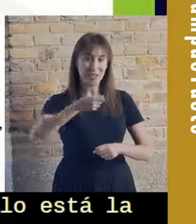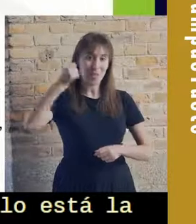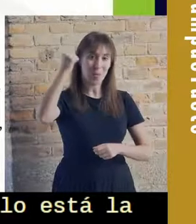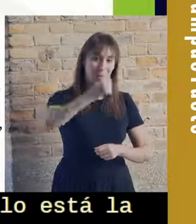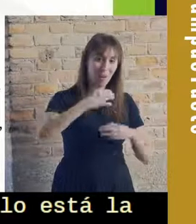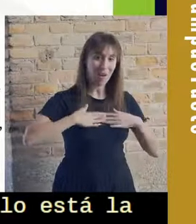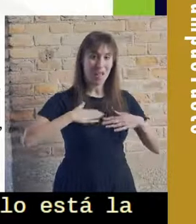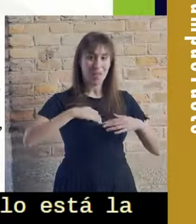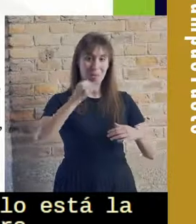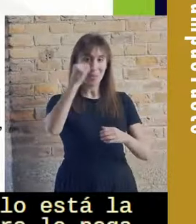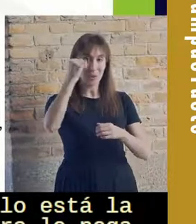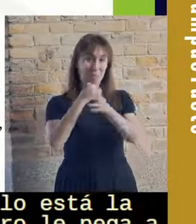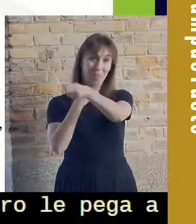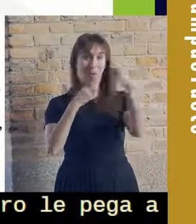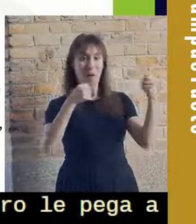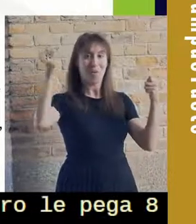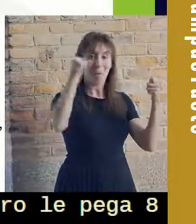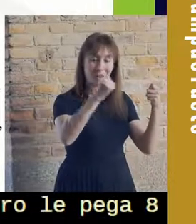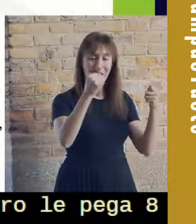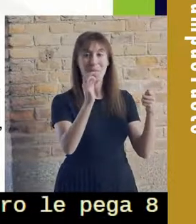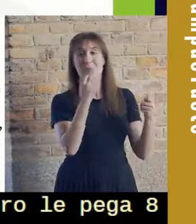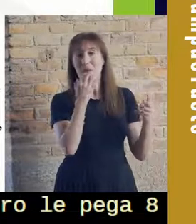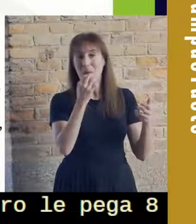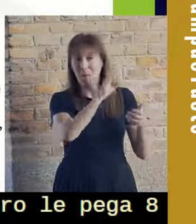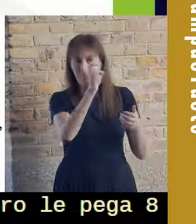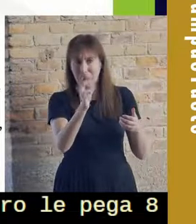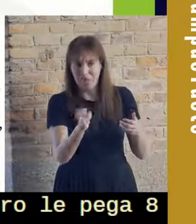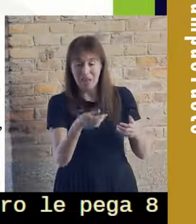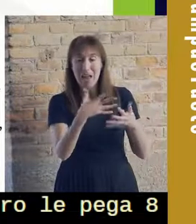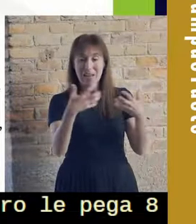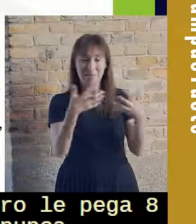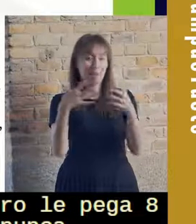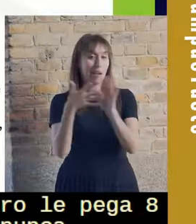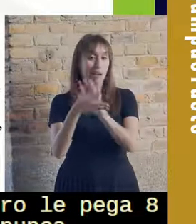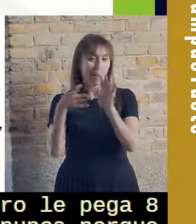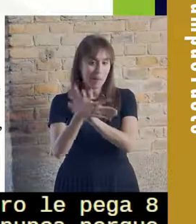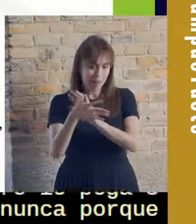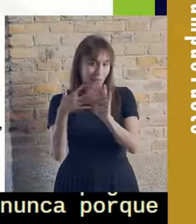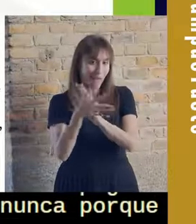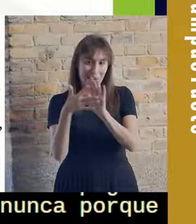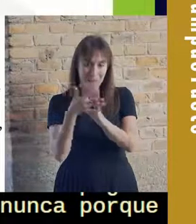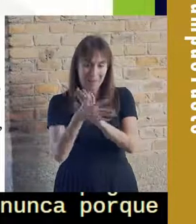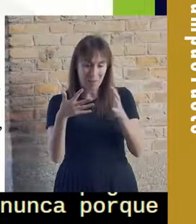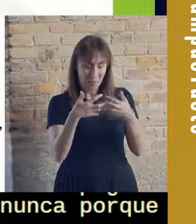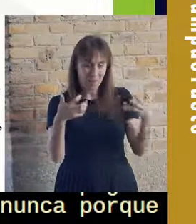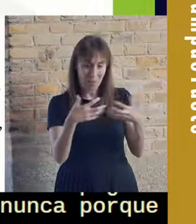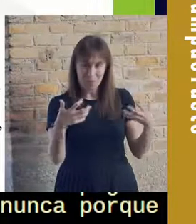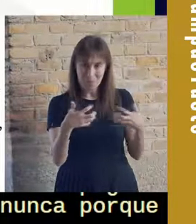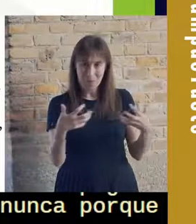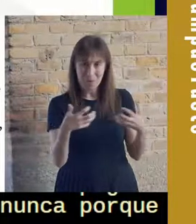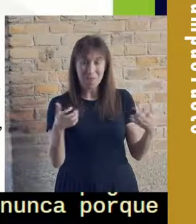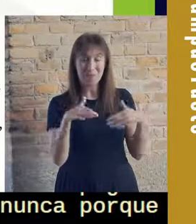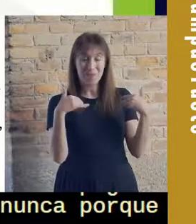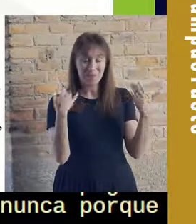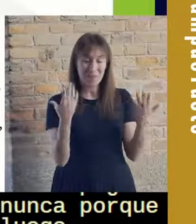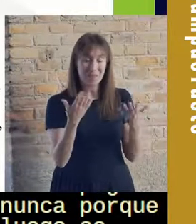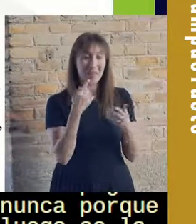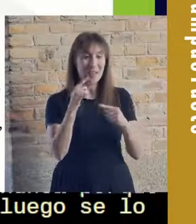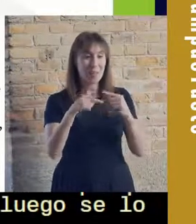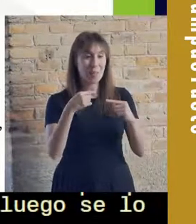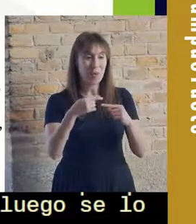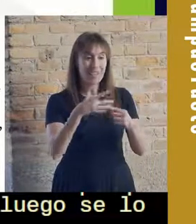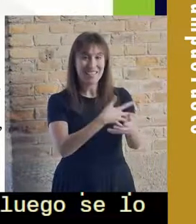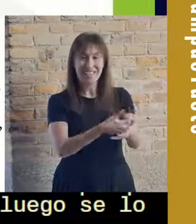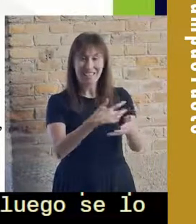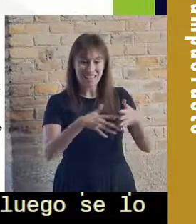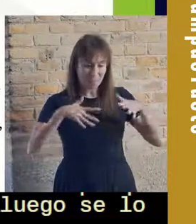sale el otro le pega ocho cuchillazos o no sé cuánto hay porque no lo he contado nunca porque no me ha tocado hacer la audiodescripción entonces y luego sale un montón de sangre